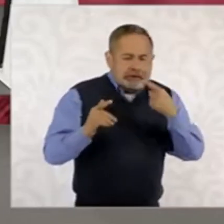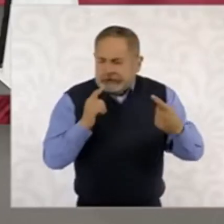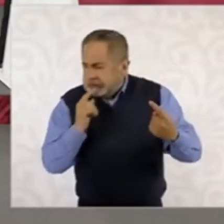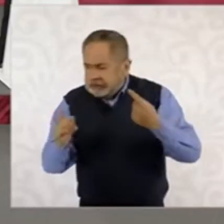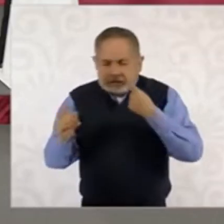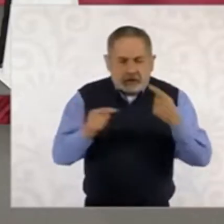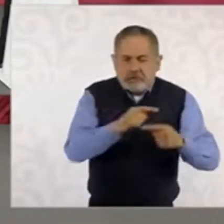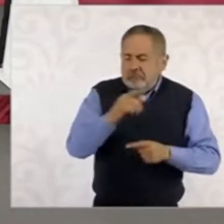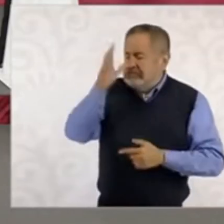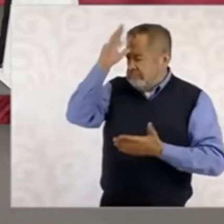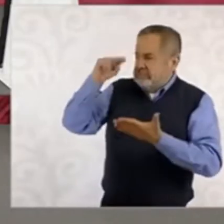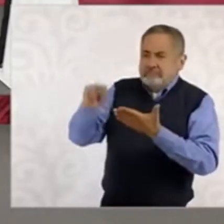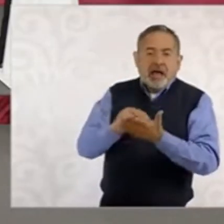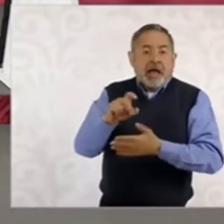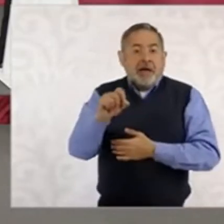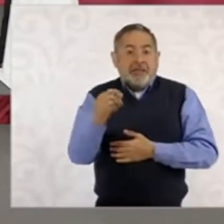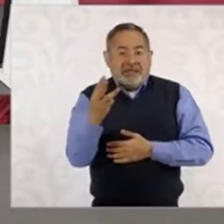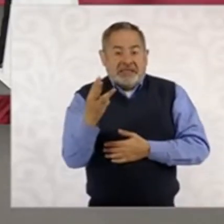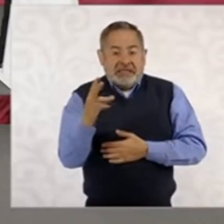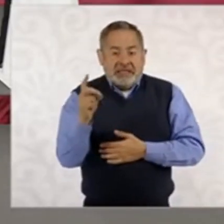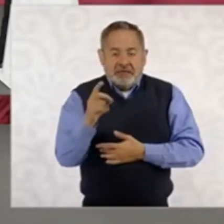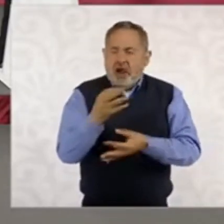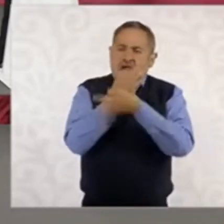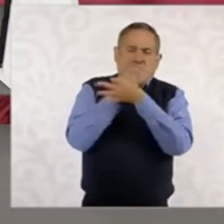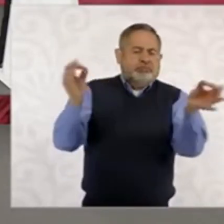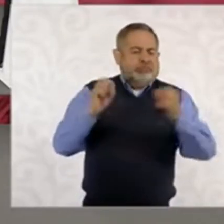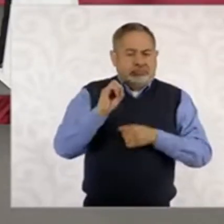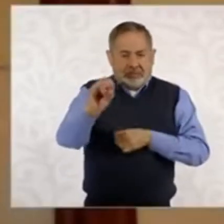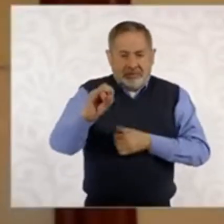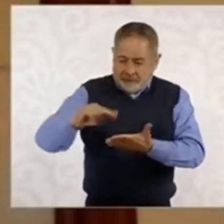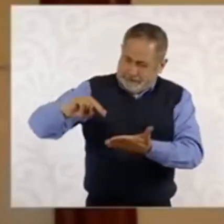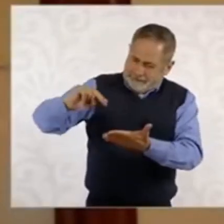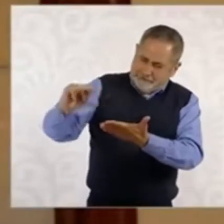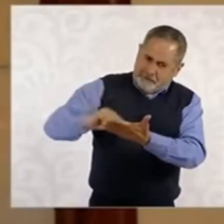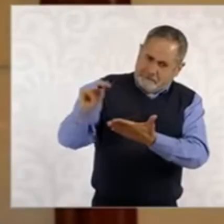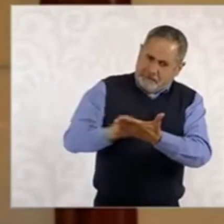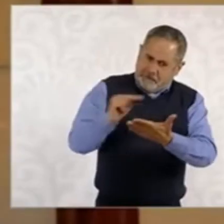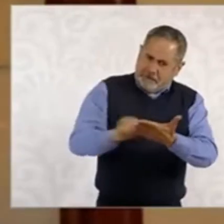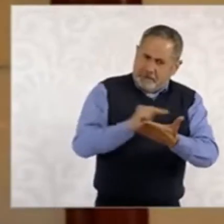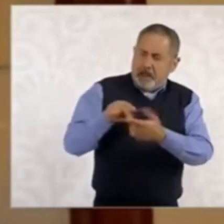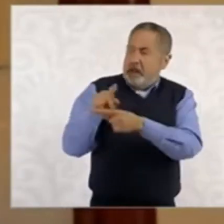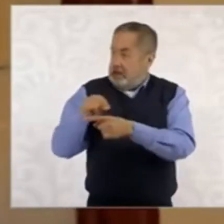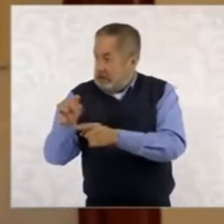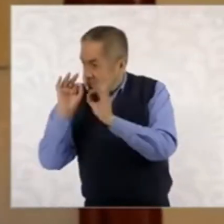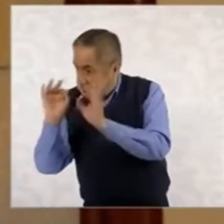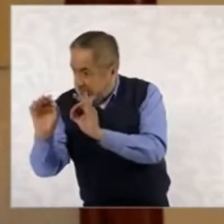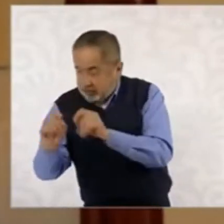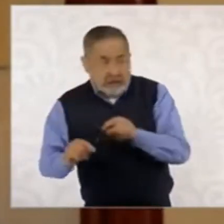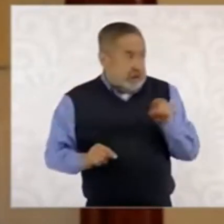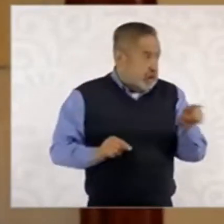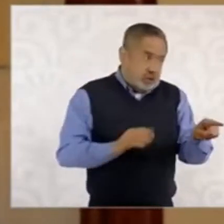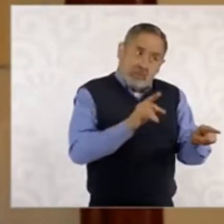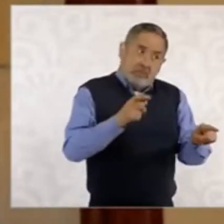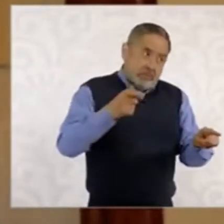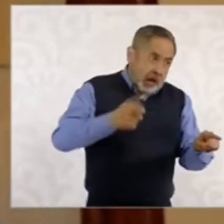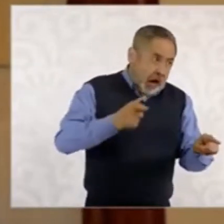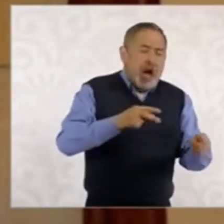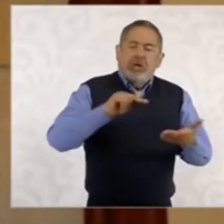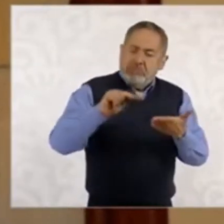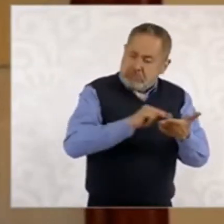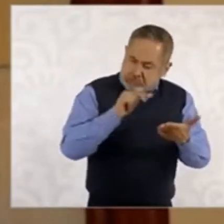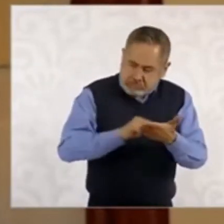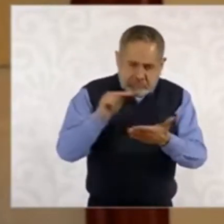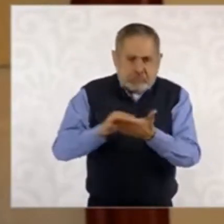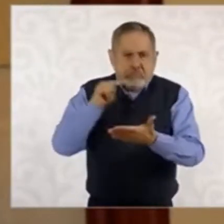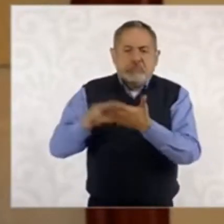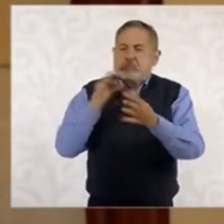El 23 de diciembre se hace el anuncio, el 22 se firma este convenio y ese convenio, con base en todas las demandas,